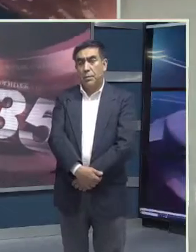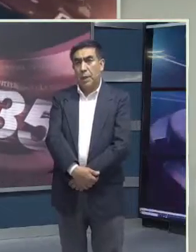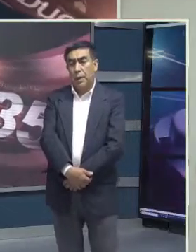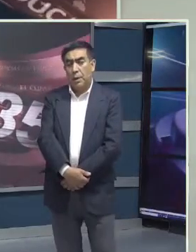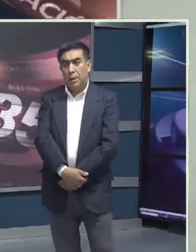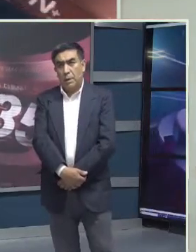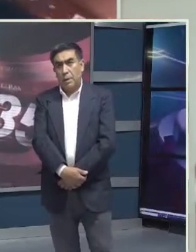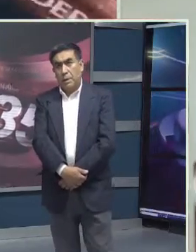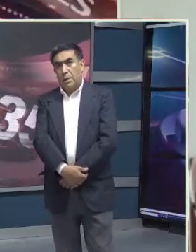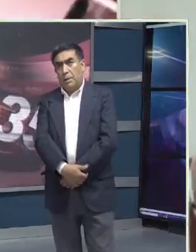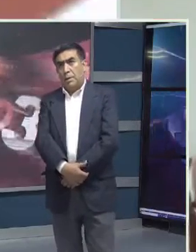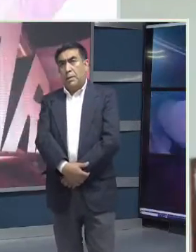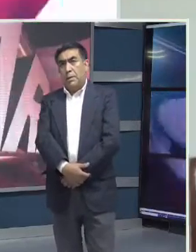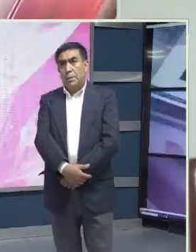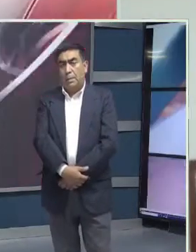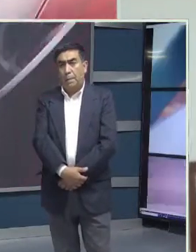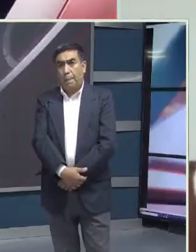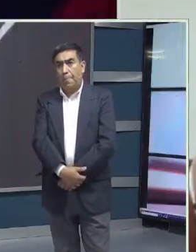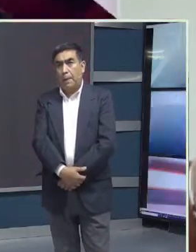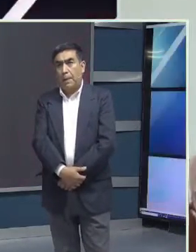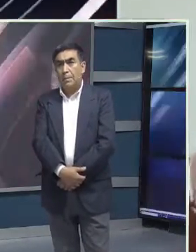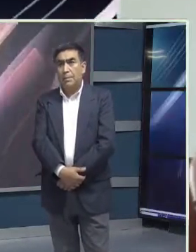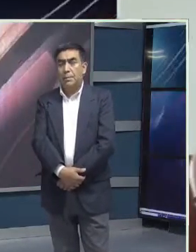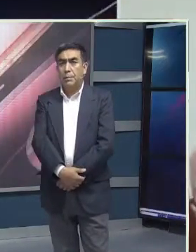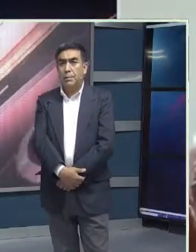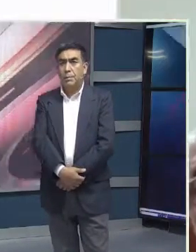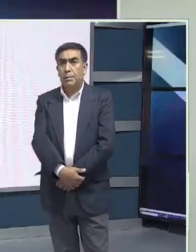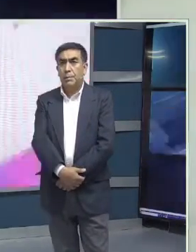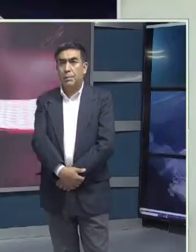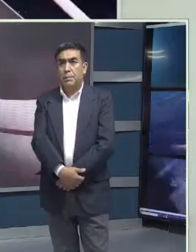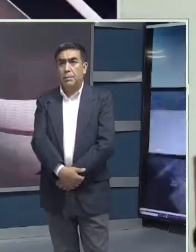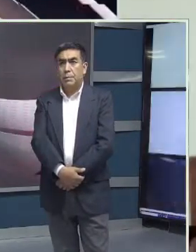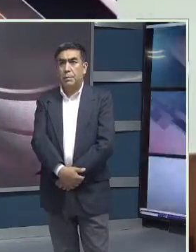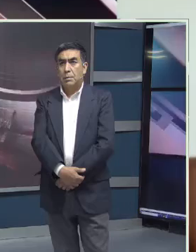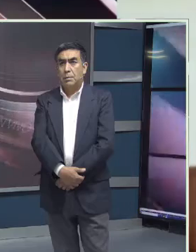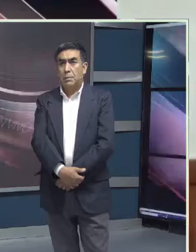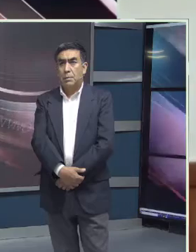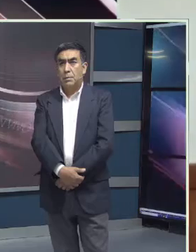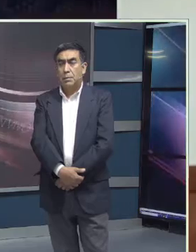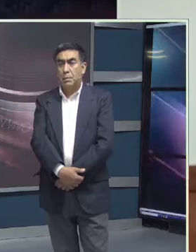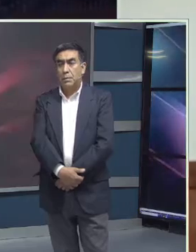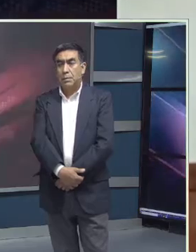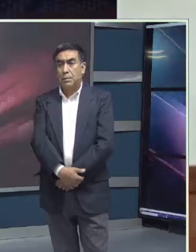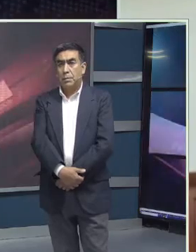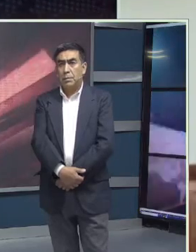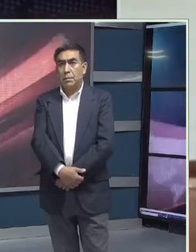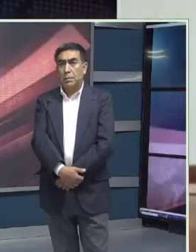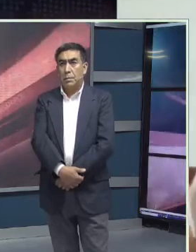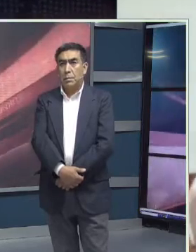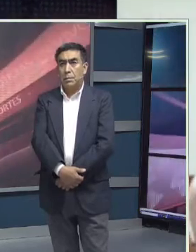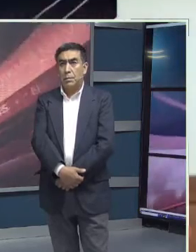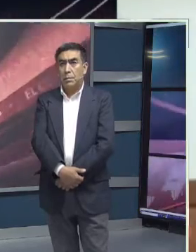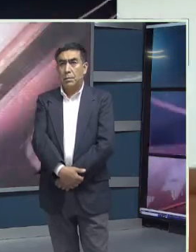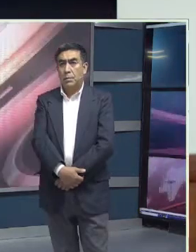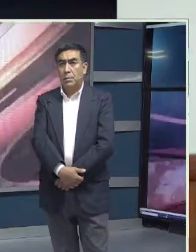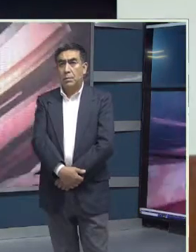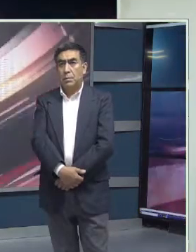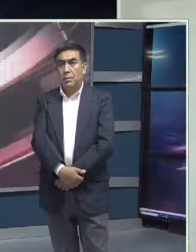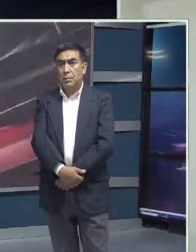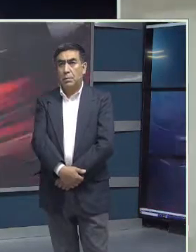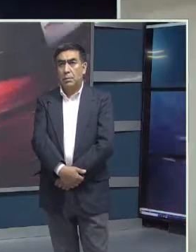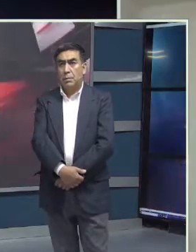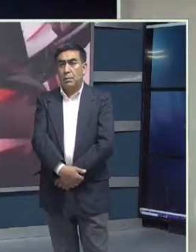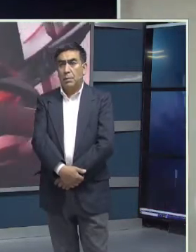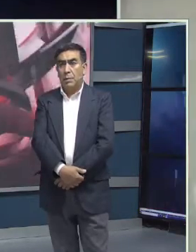el transporte público de pasajeros. Entonces debemos también cuidar la salud de esas personas que hacen uso del transporte público y